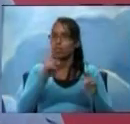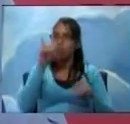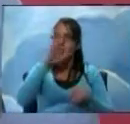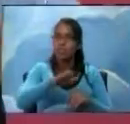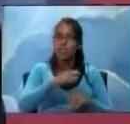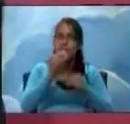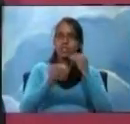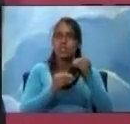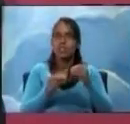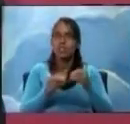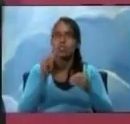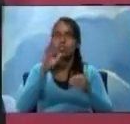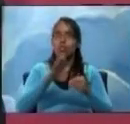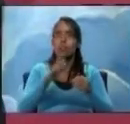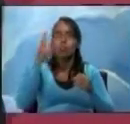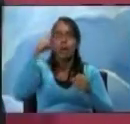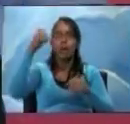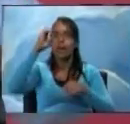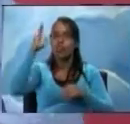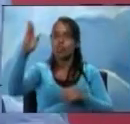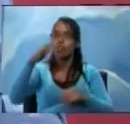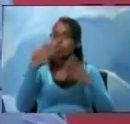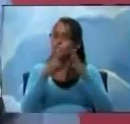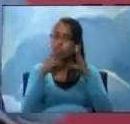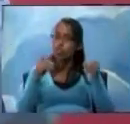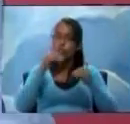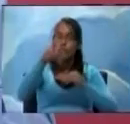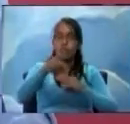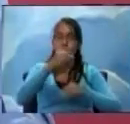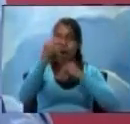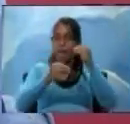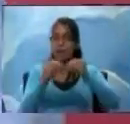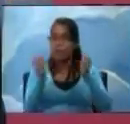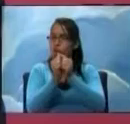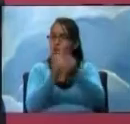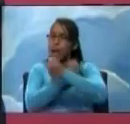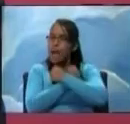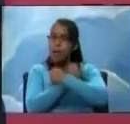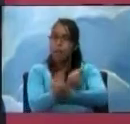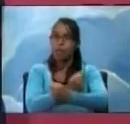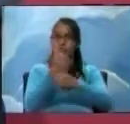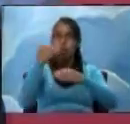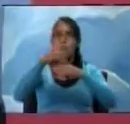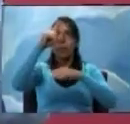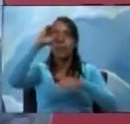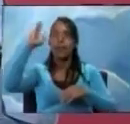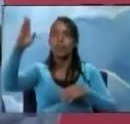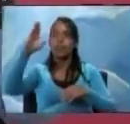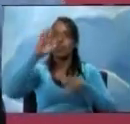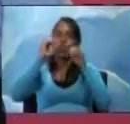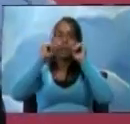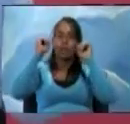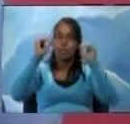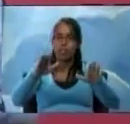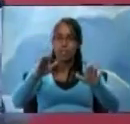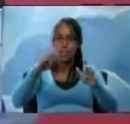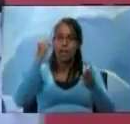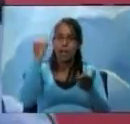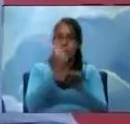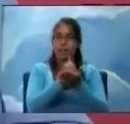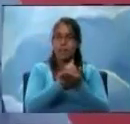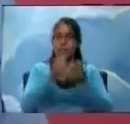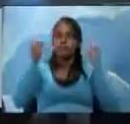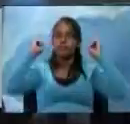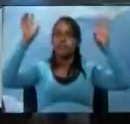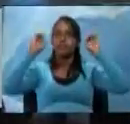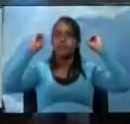lo está haciendo por hacer, lo está haciendo para Dios. Y todo lo que hagas, hágalo con amor como para el Señor. Dios te bendiga y Dios